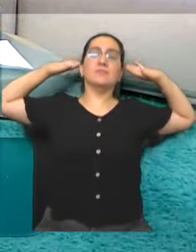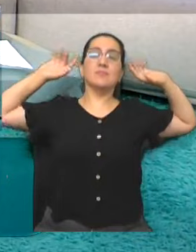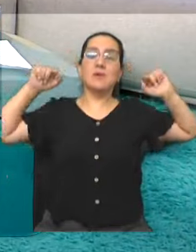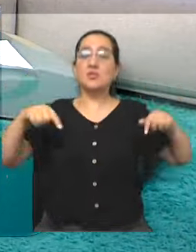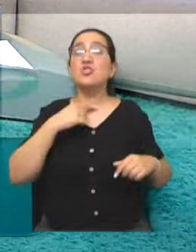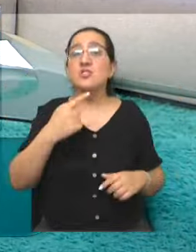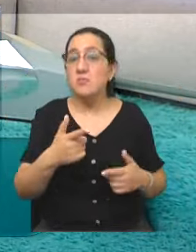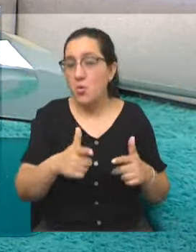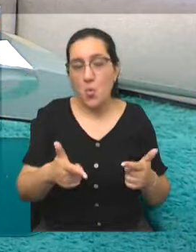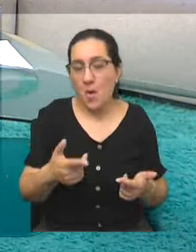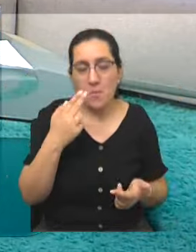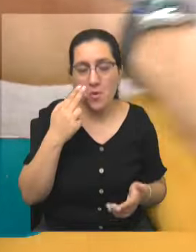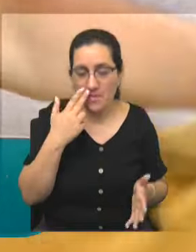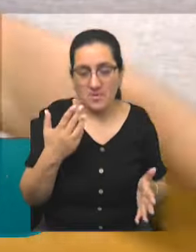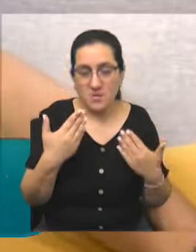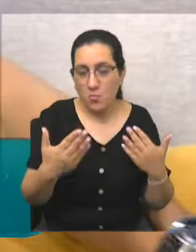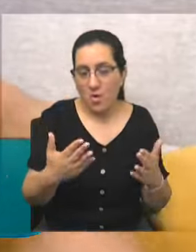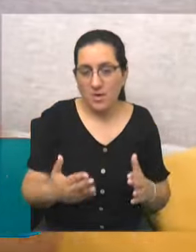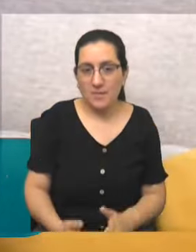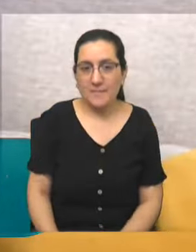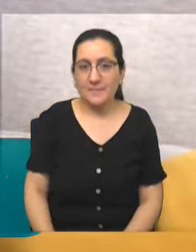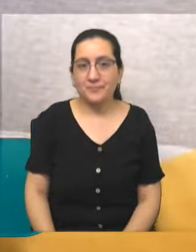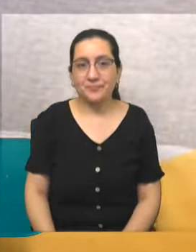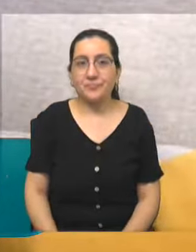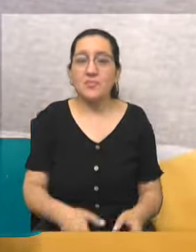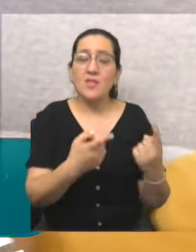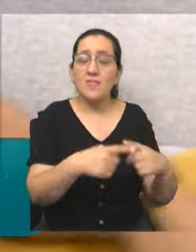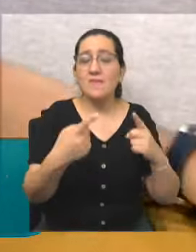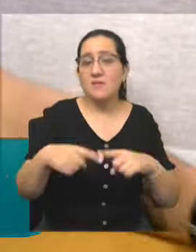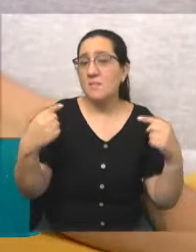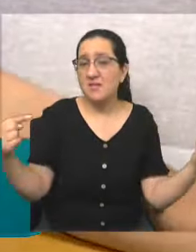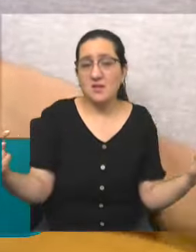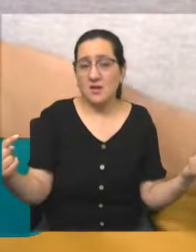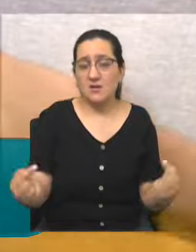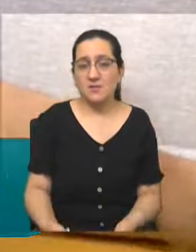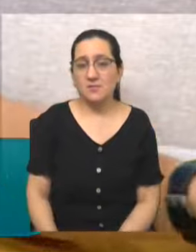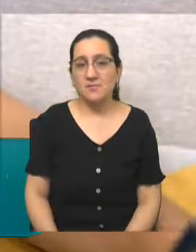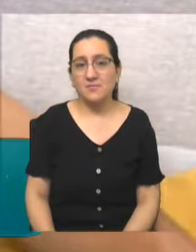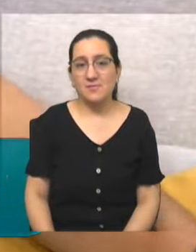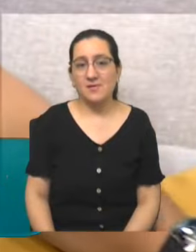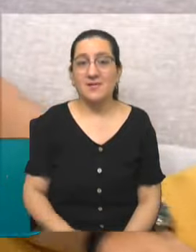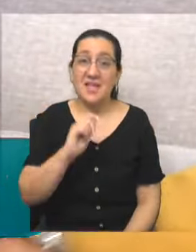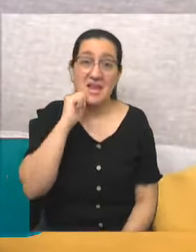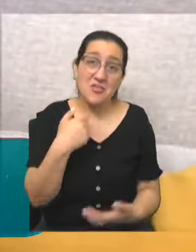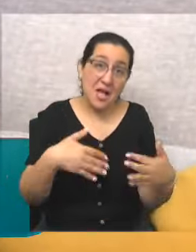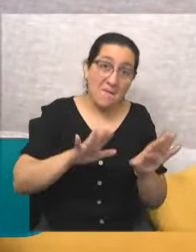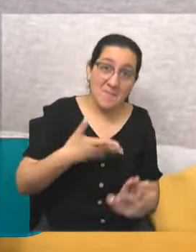gusta No hay problema. Me gusta ¿Bien? Más. Así que puede ser diferentes materiales. Almohadón, por favor, si, que lo tan necesito. Lindo, capaz me lo llevo.